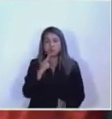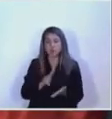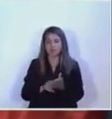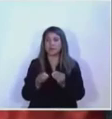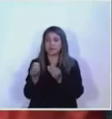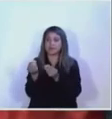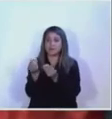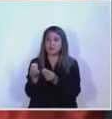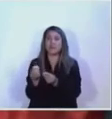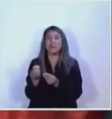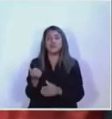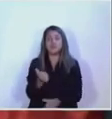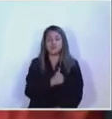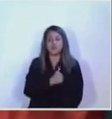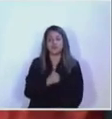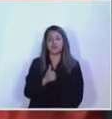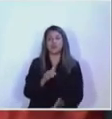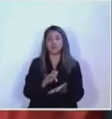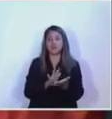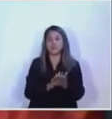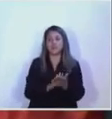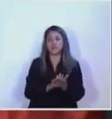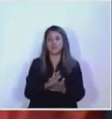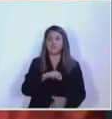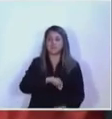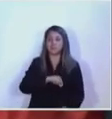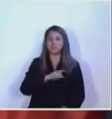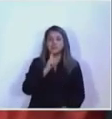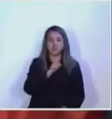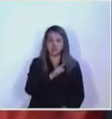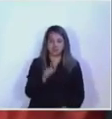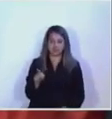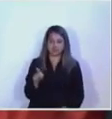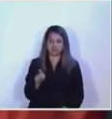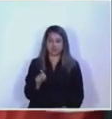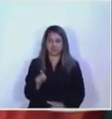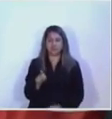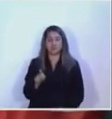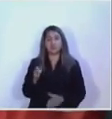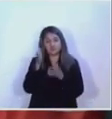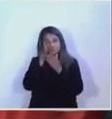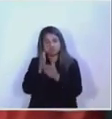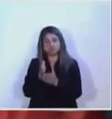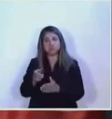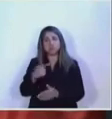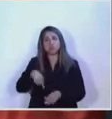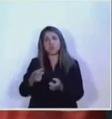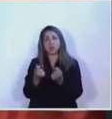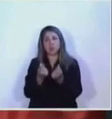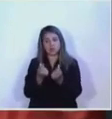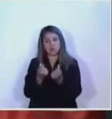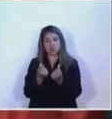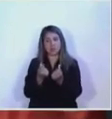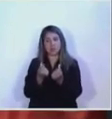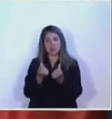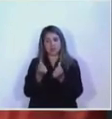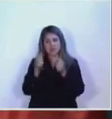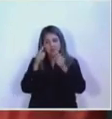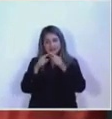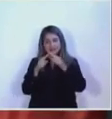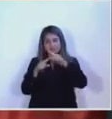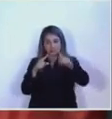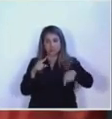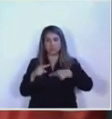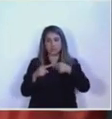tiempo de cumplir nuestra deuda con los pensionados y pensionadas. Centrar nuestra economía lineal en una economía circular en